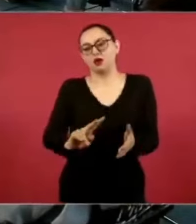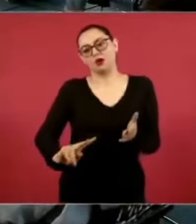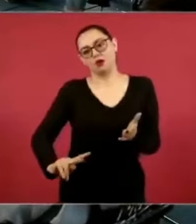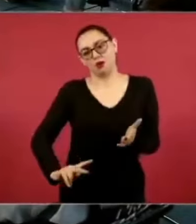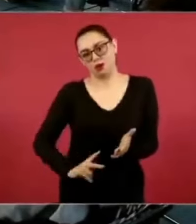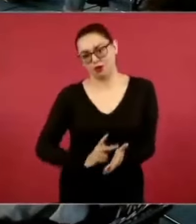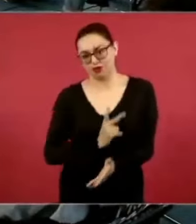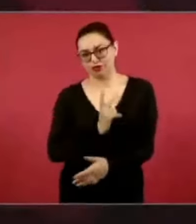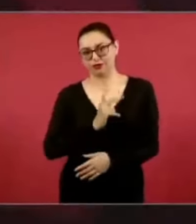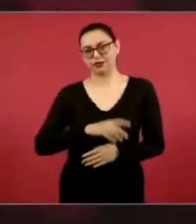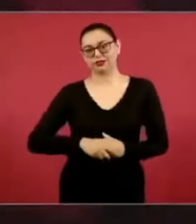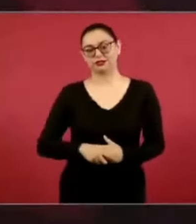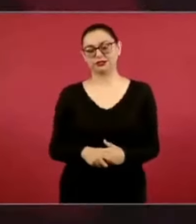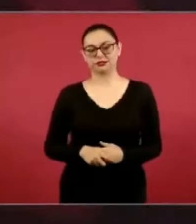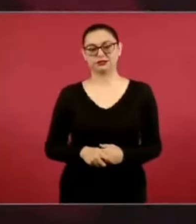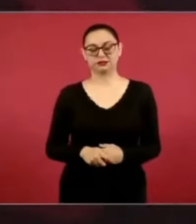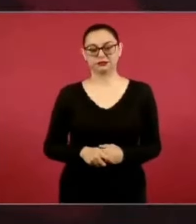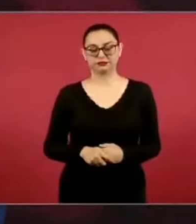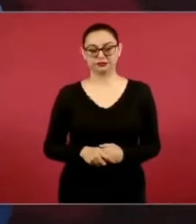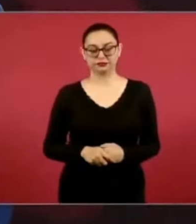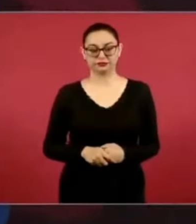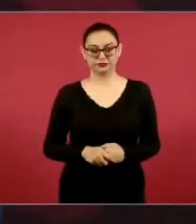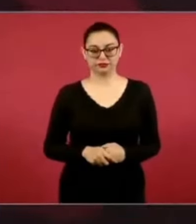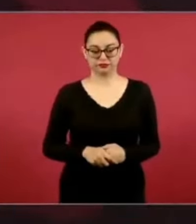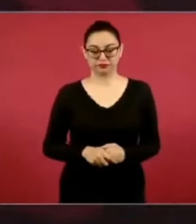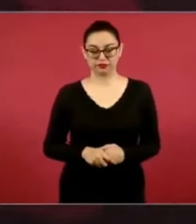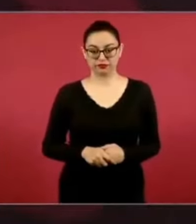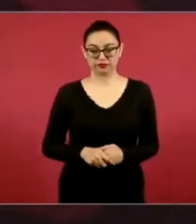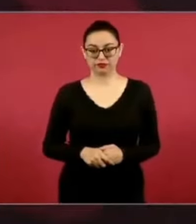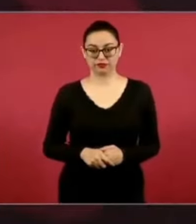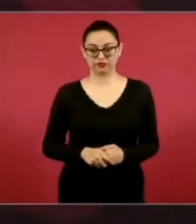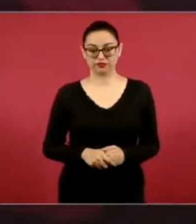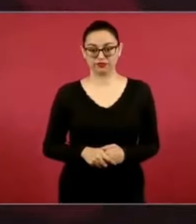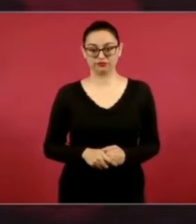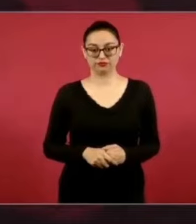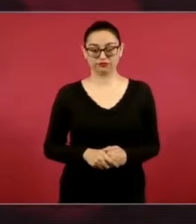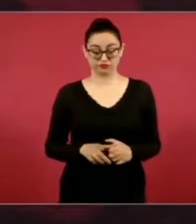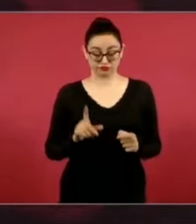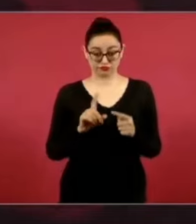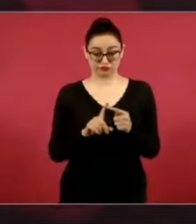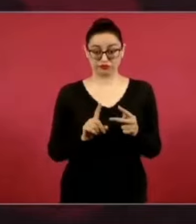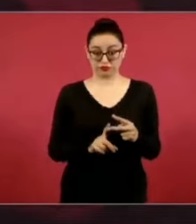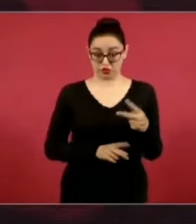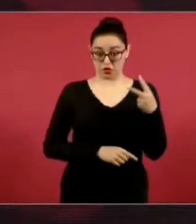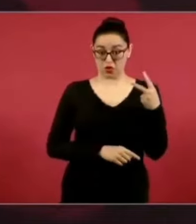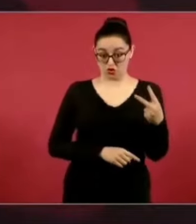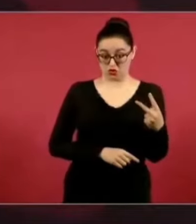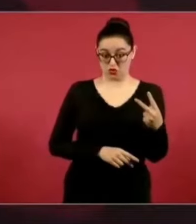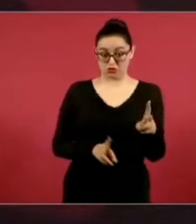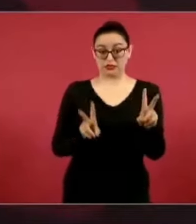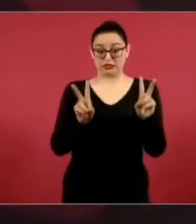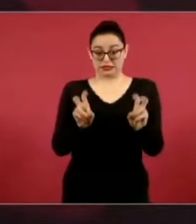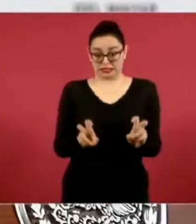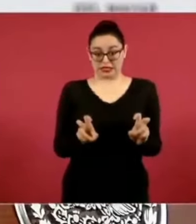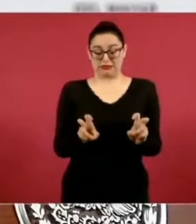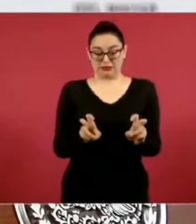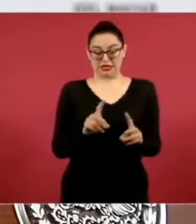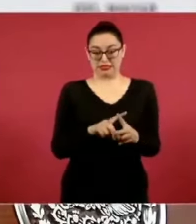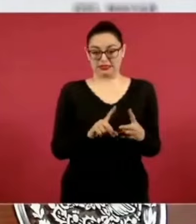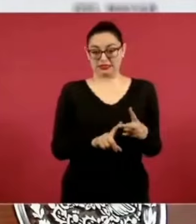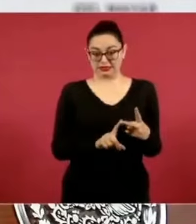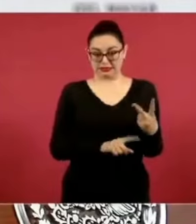Bueno, sobre los dos casos que trataste, la elección de